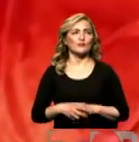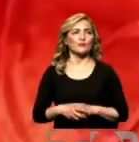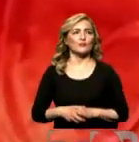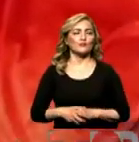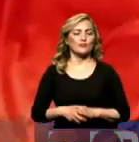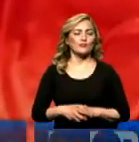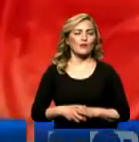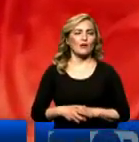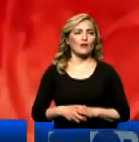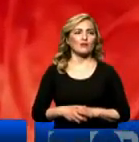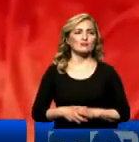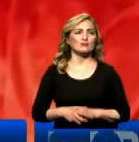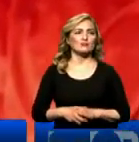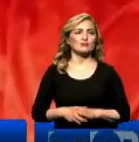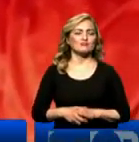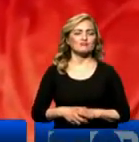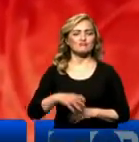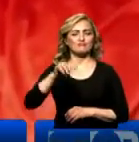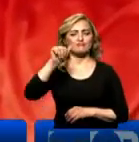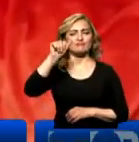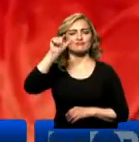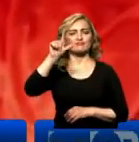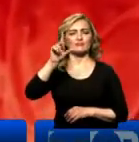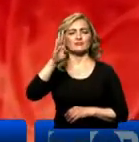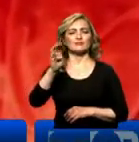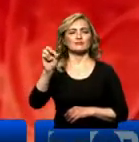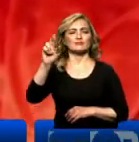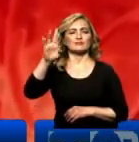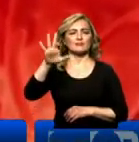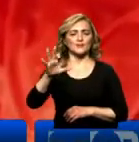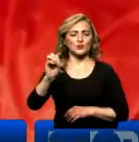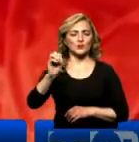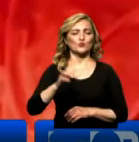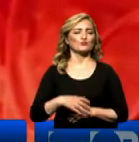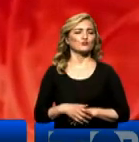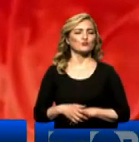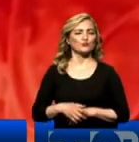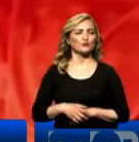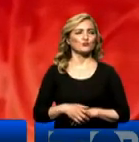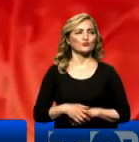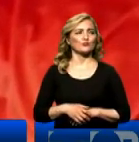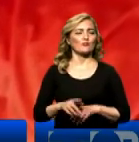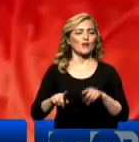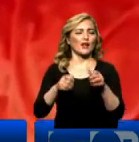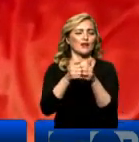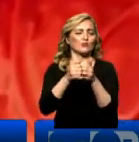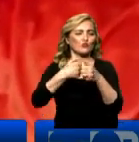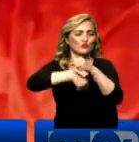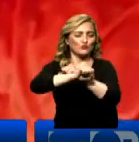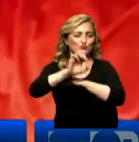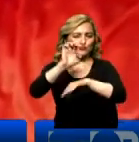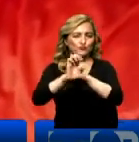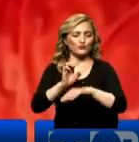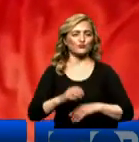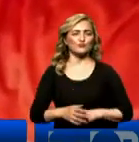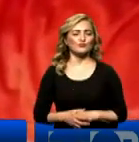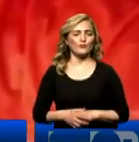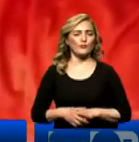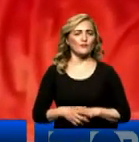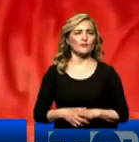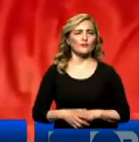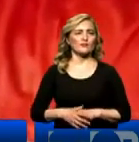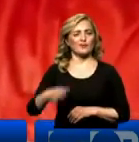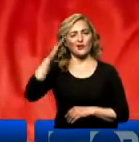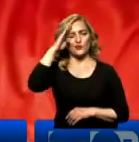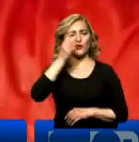Sí, mi querido Alberto, la verdad es esa pasé en algunos equipos de fútbol ecuatoriano,